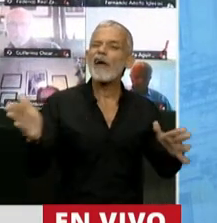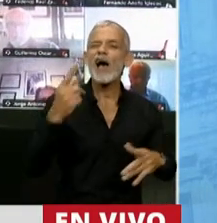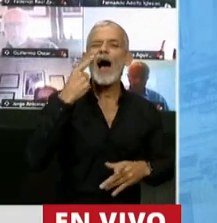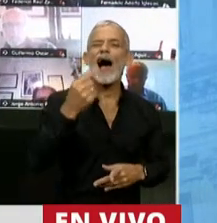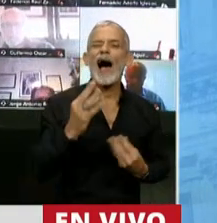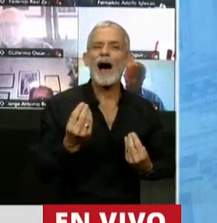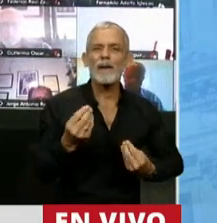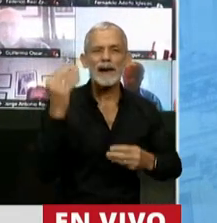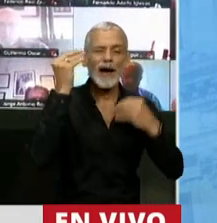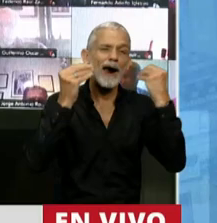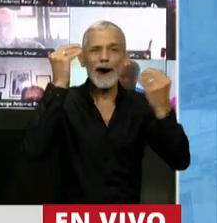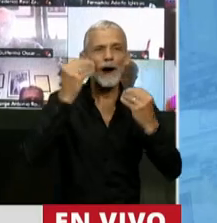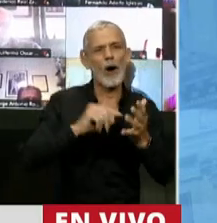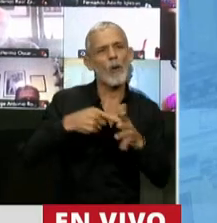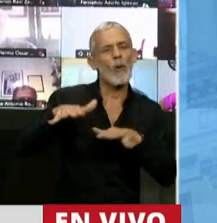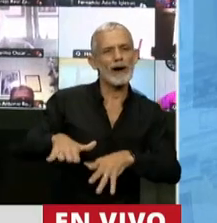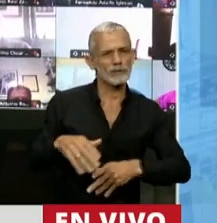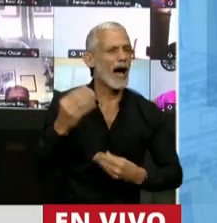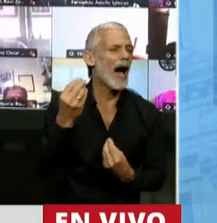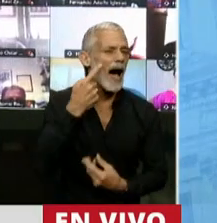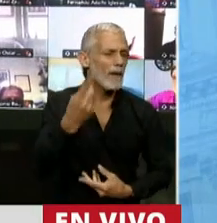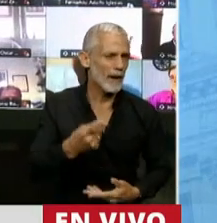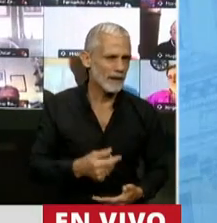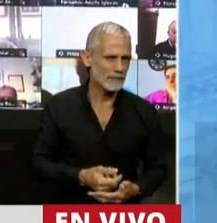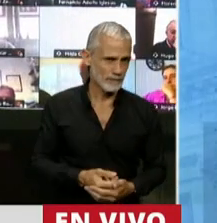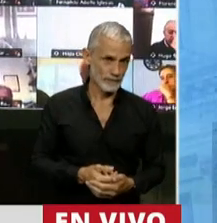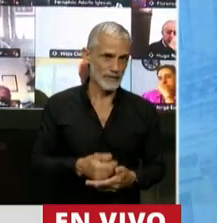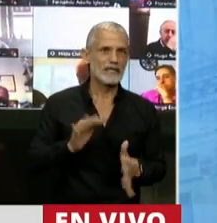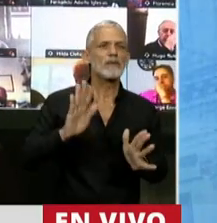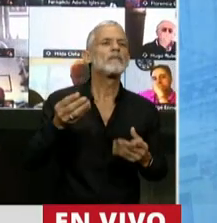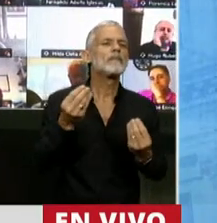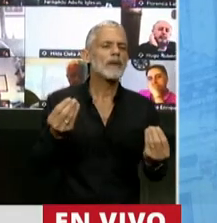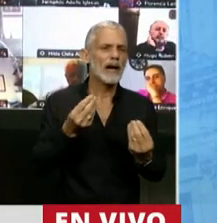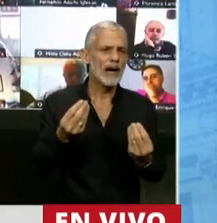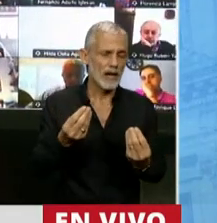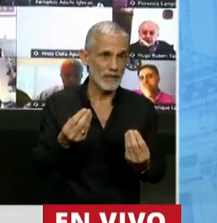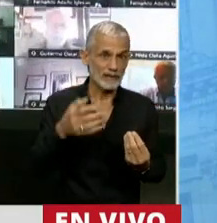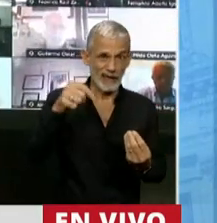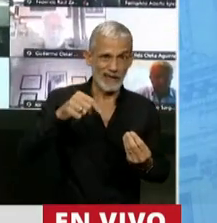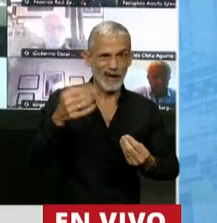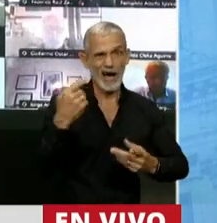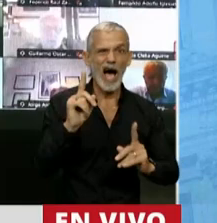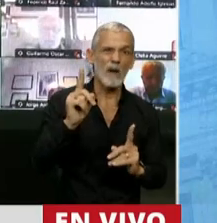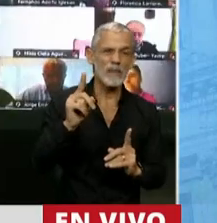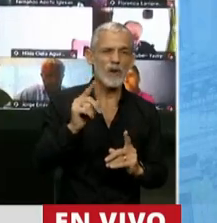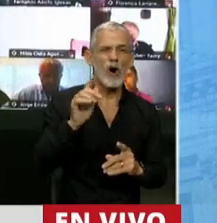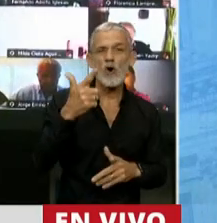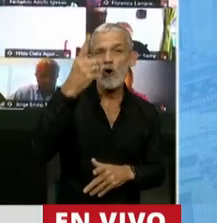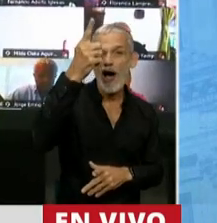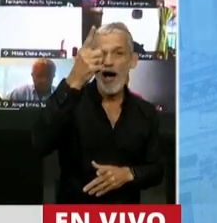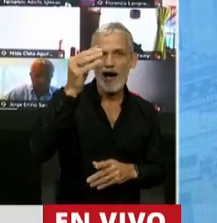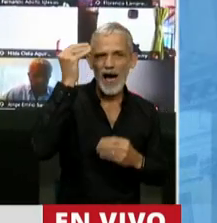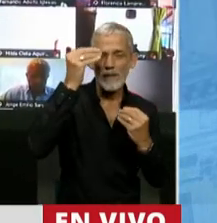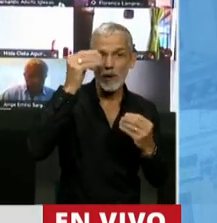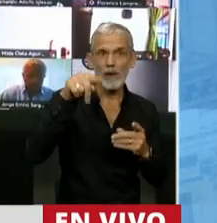partir de qué se preocuparon tanto por la ciudad de Buenos Aires. No vaya a ser cosa que de aquellos que adolecen los hace preocupar por